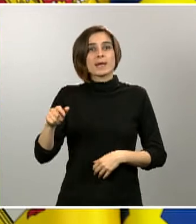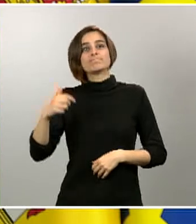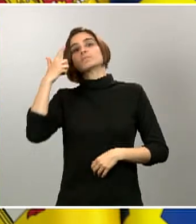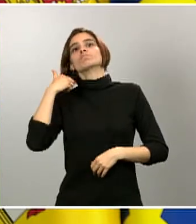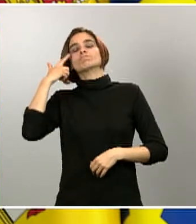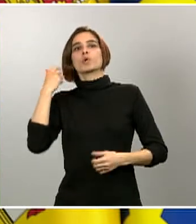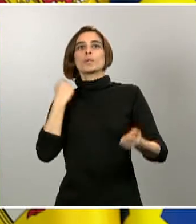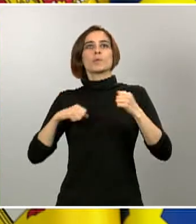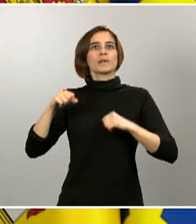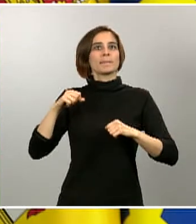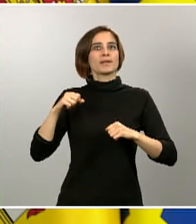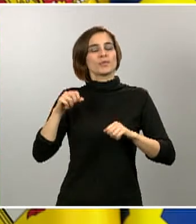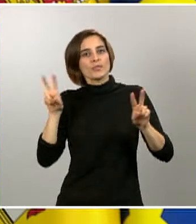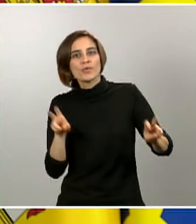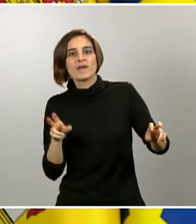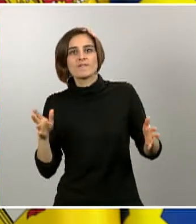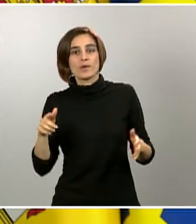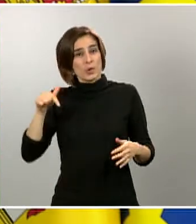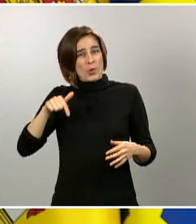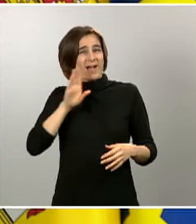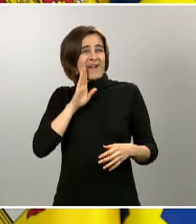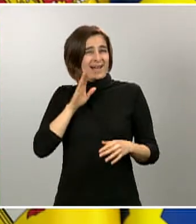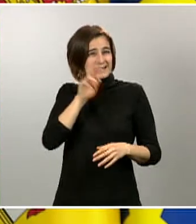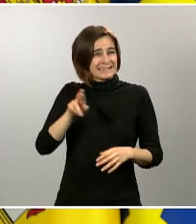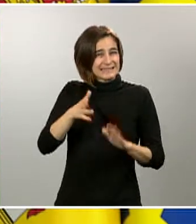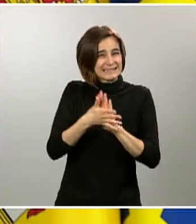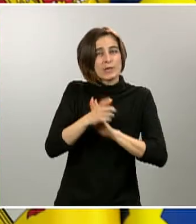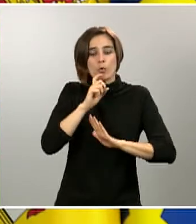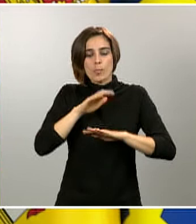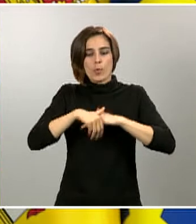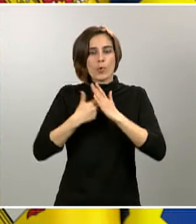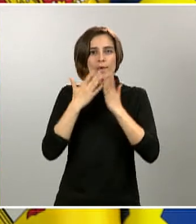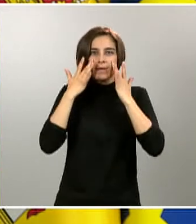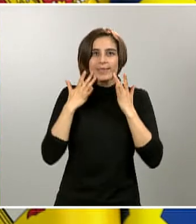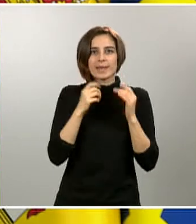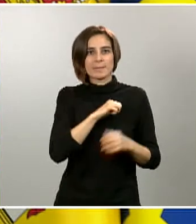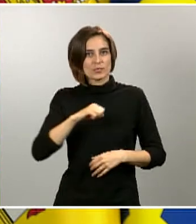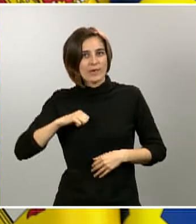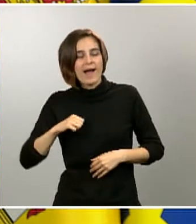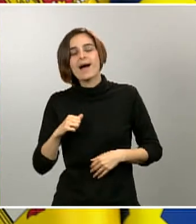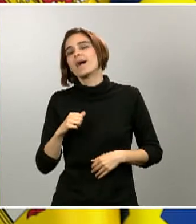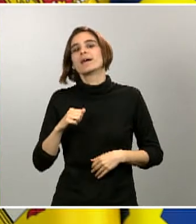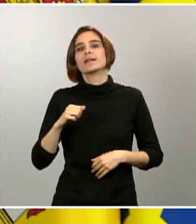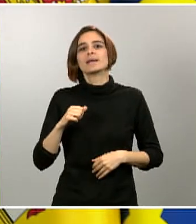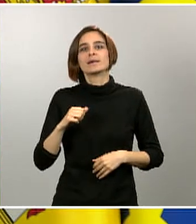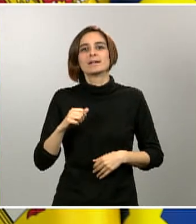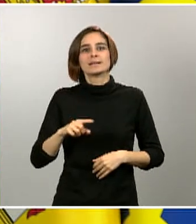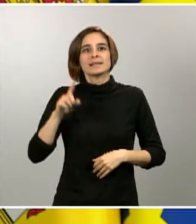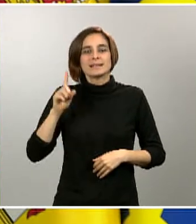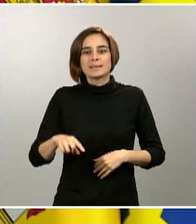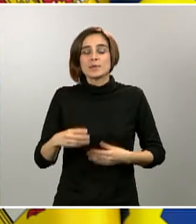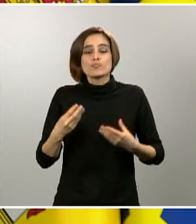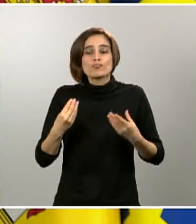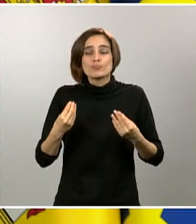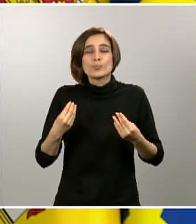distanciamiento personal, de higiene personal, de reforzamiento, una alteración de muchos aspectos de nuestra